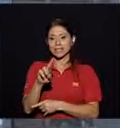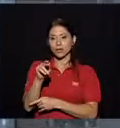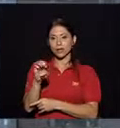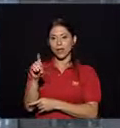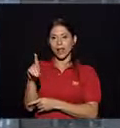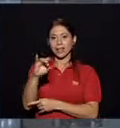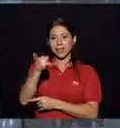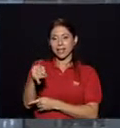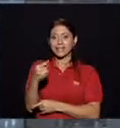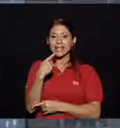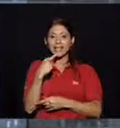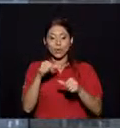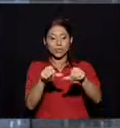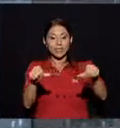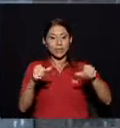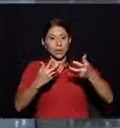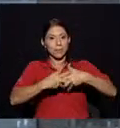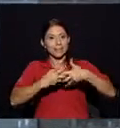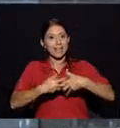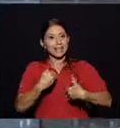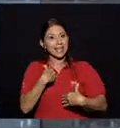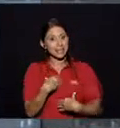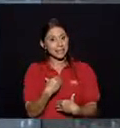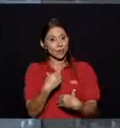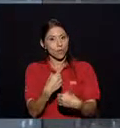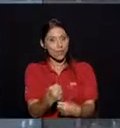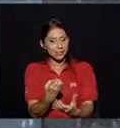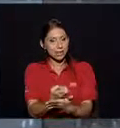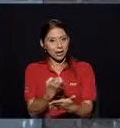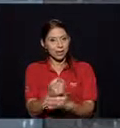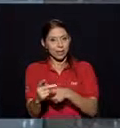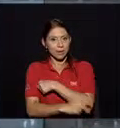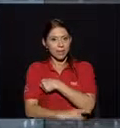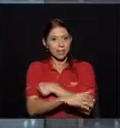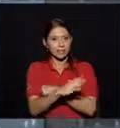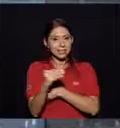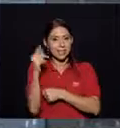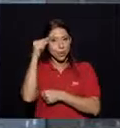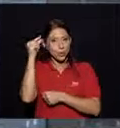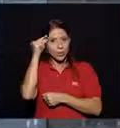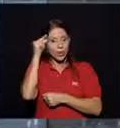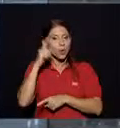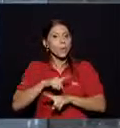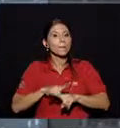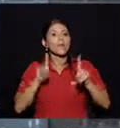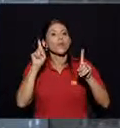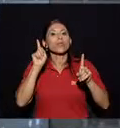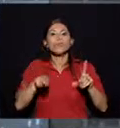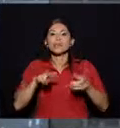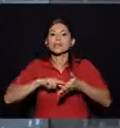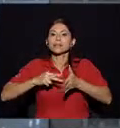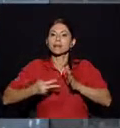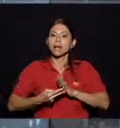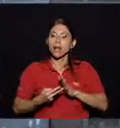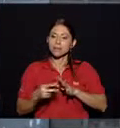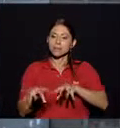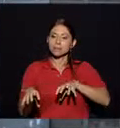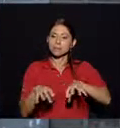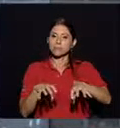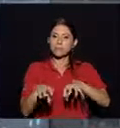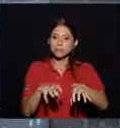empresarial tiene más confianza en la economía del país y en el gobierno, pero que tiene que traducirse en acciones que lleven a